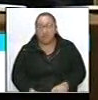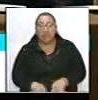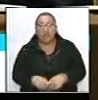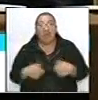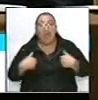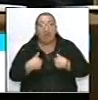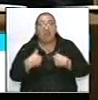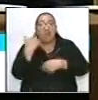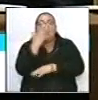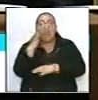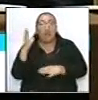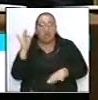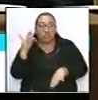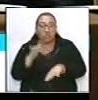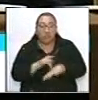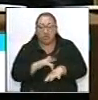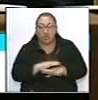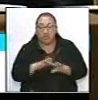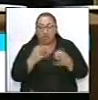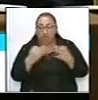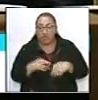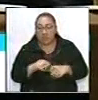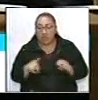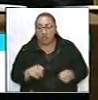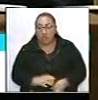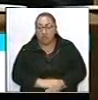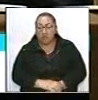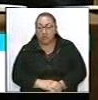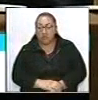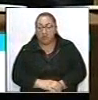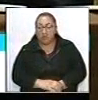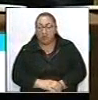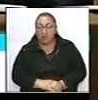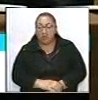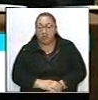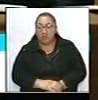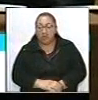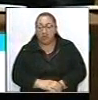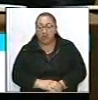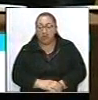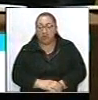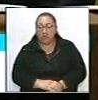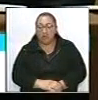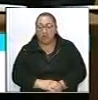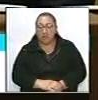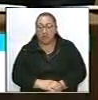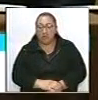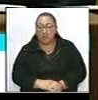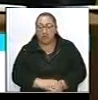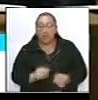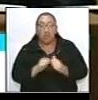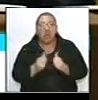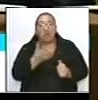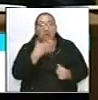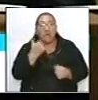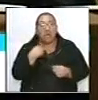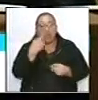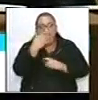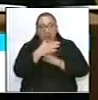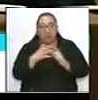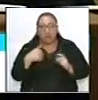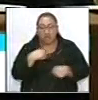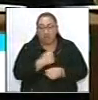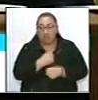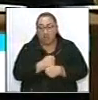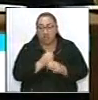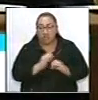las plantas, donde estamos tocando un serenazgo sin frontera, pero por la mejoría del medio ambiente, que es a donde nosotros queremos apuntar. Por eso, el trabajo que nosotros hacemos es